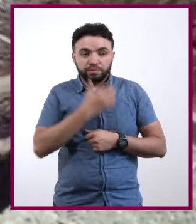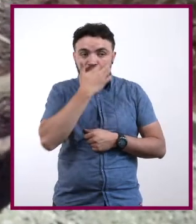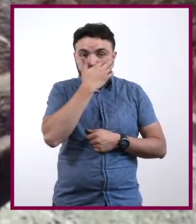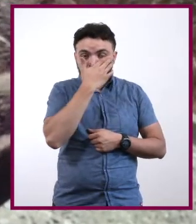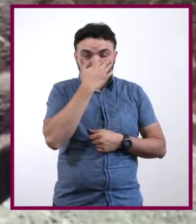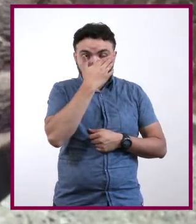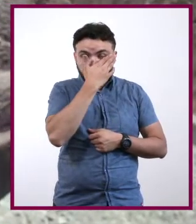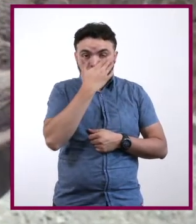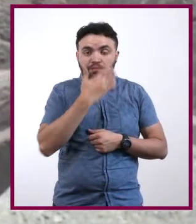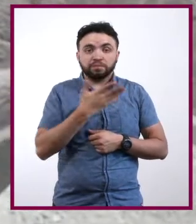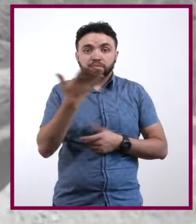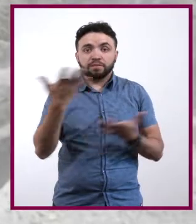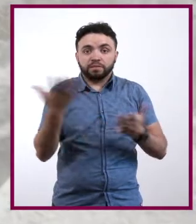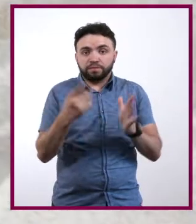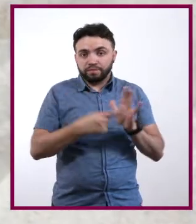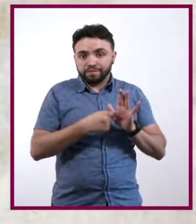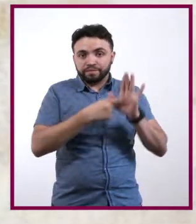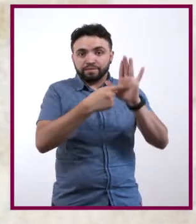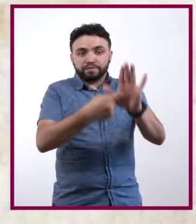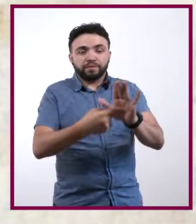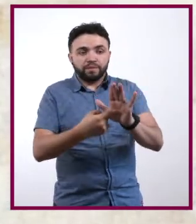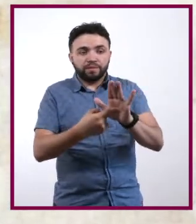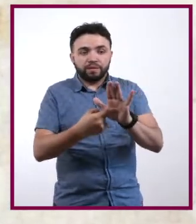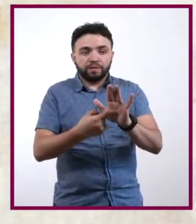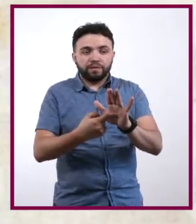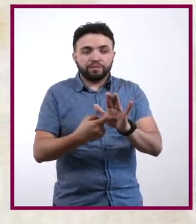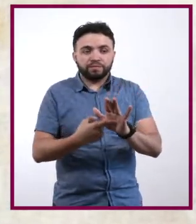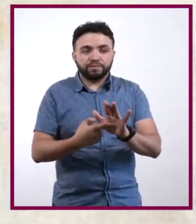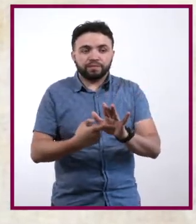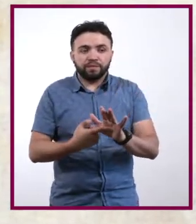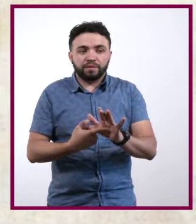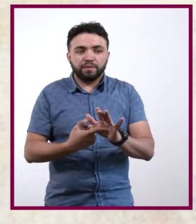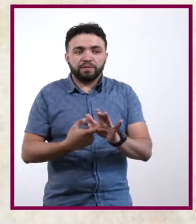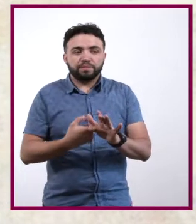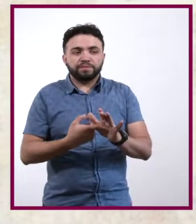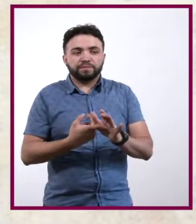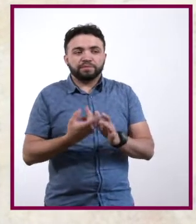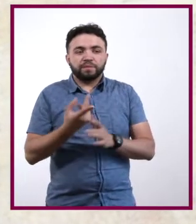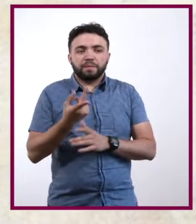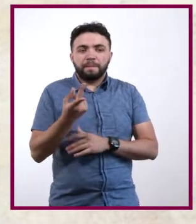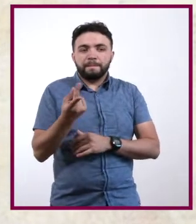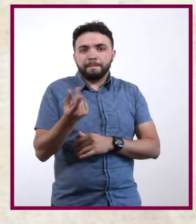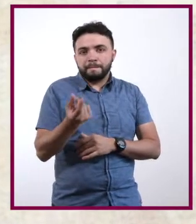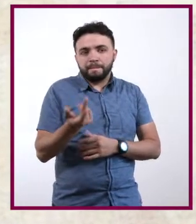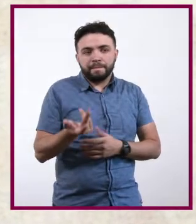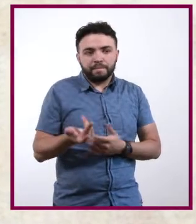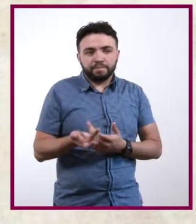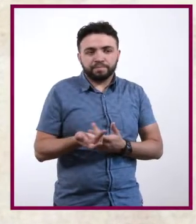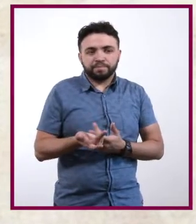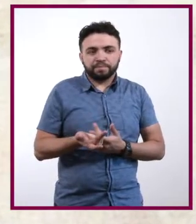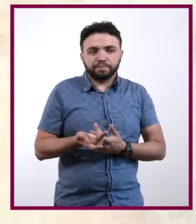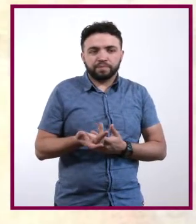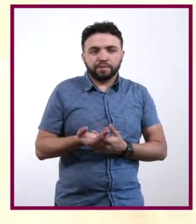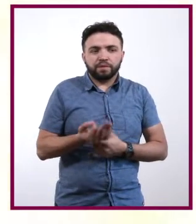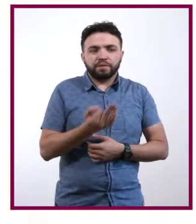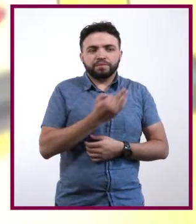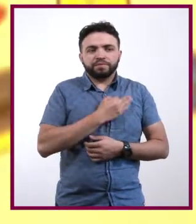aparece representado como perro, y bueno,